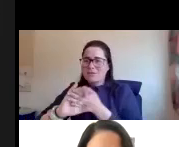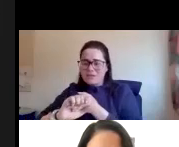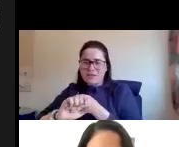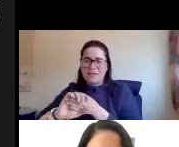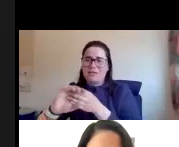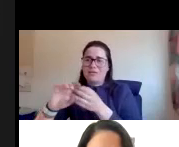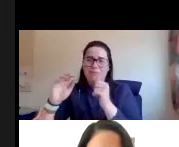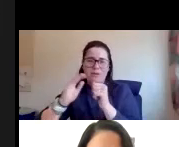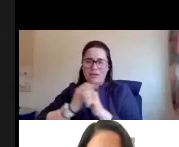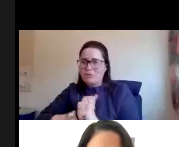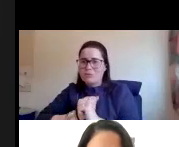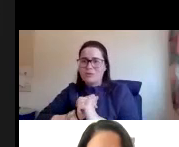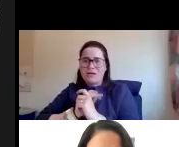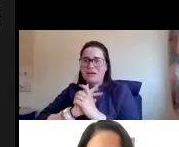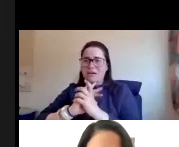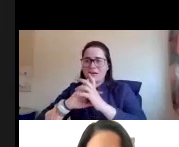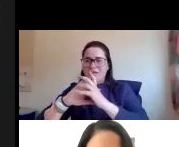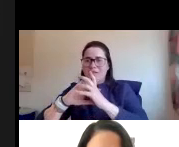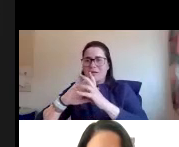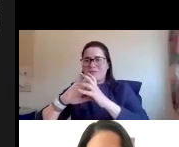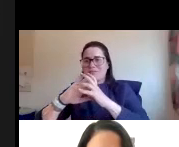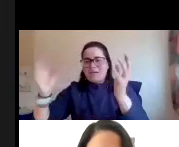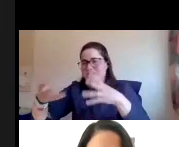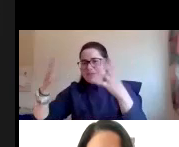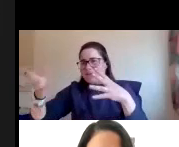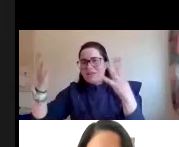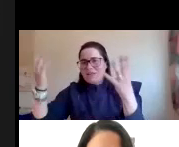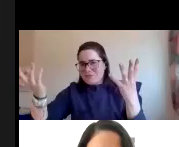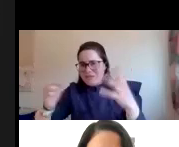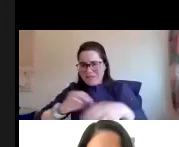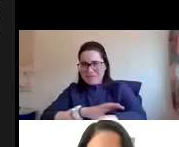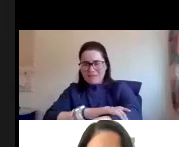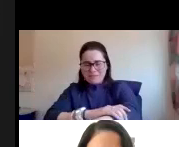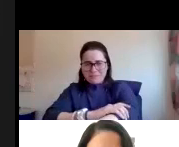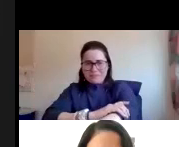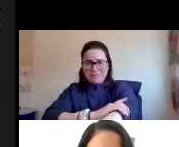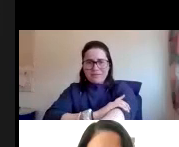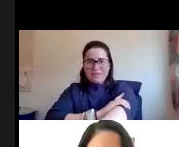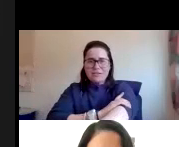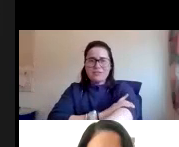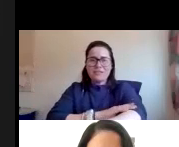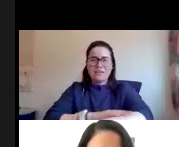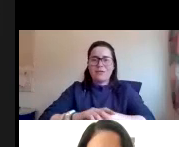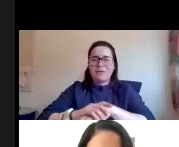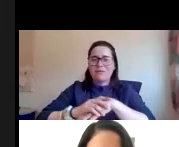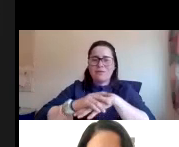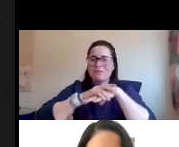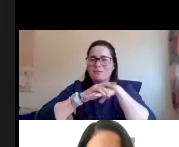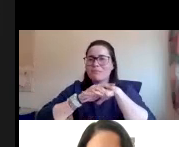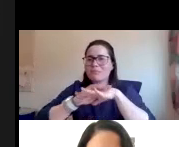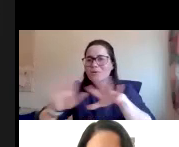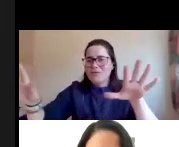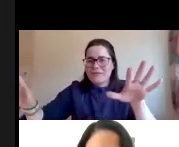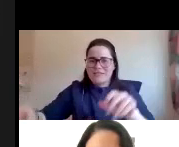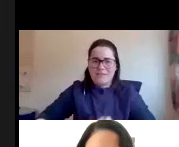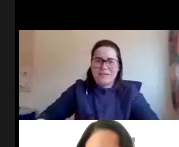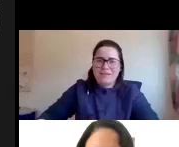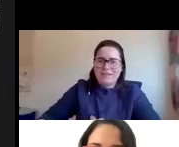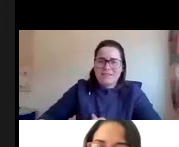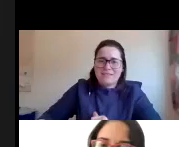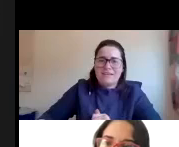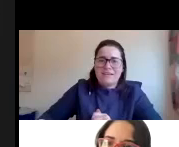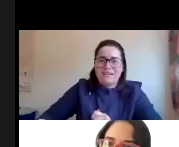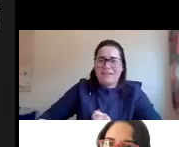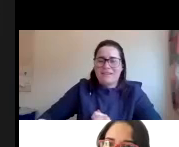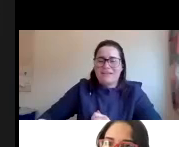pH, oxígeno, temperatura. Se mete en un índice y entonces le da a uno muy